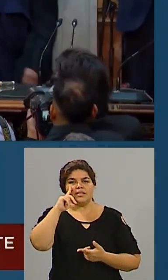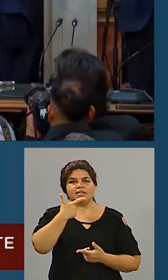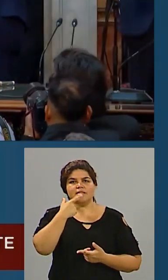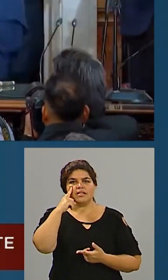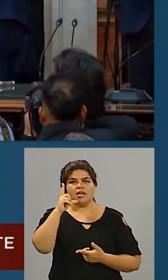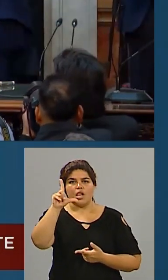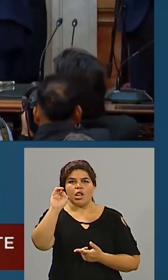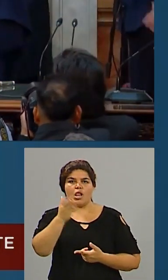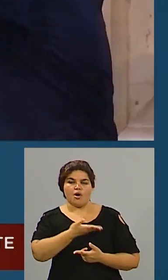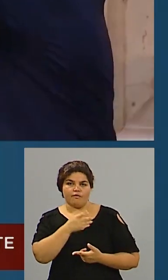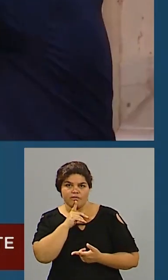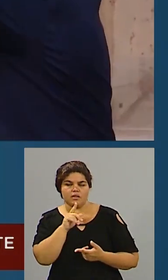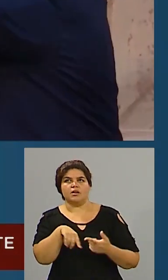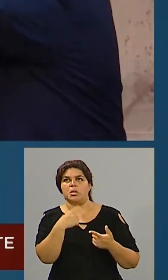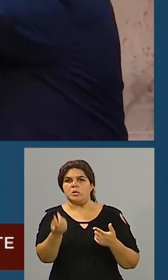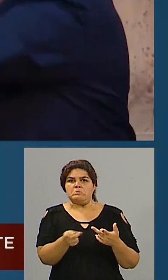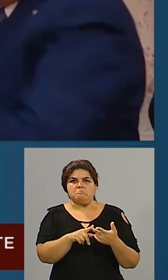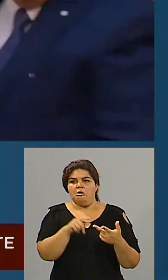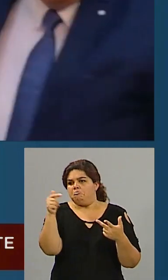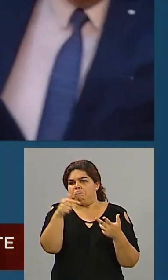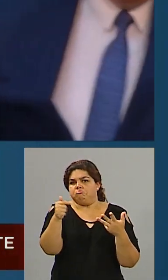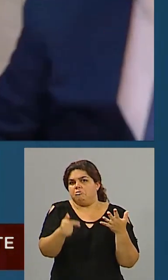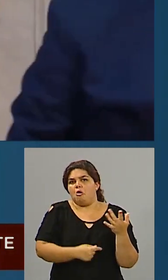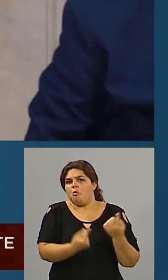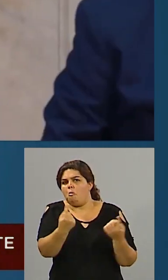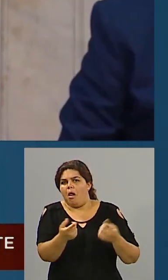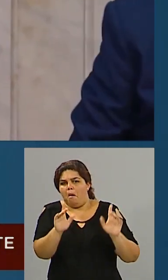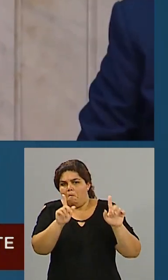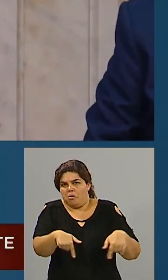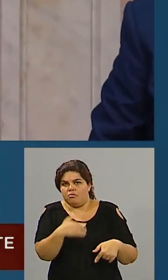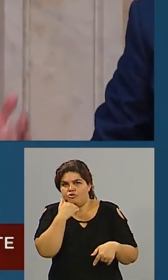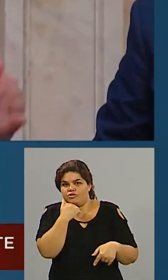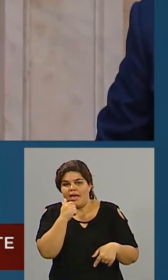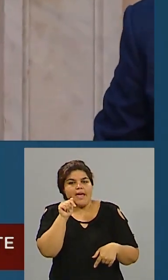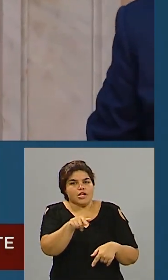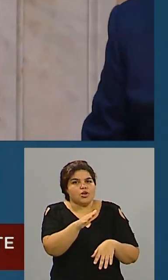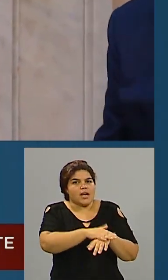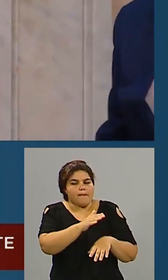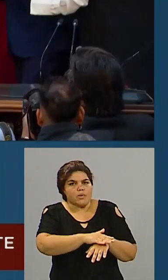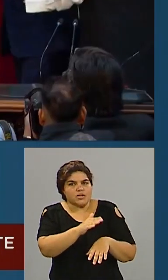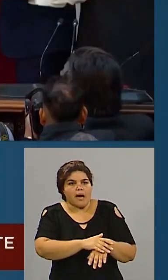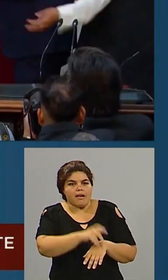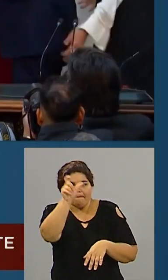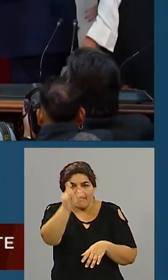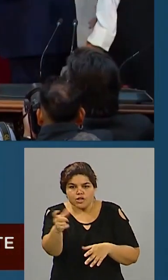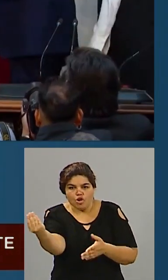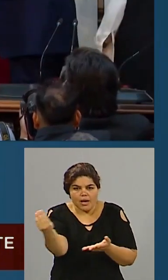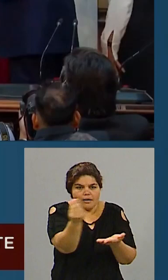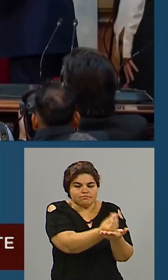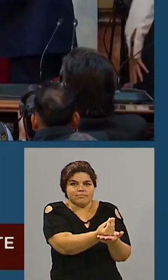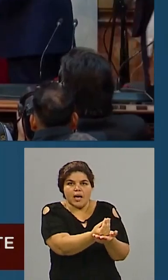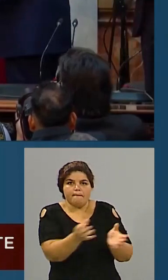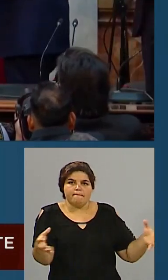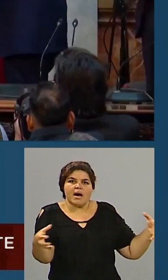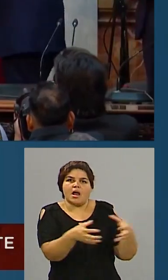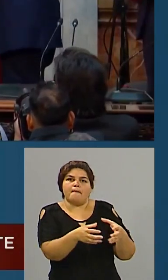algún otro dirigente que deberá reconstruir el papel del peronismo. Siempre ha tenido esa capacidad de resiliencia el